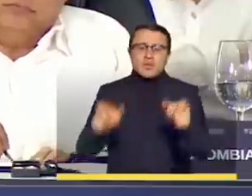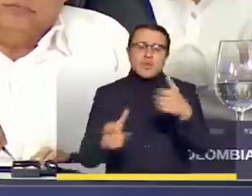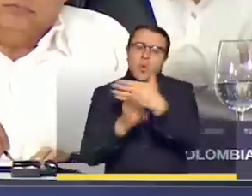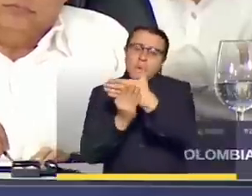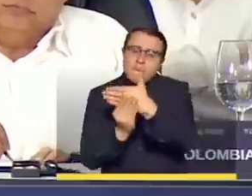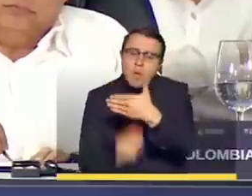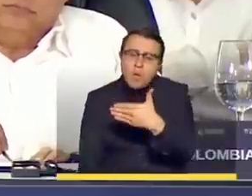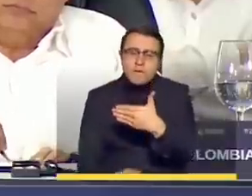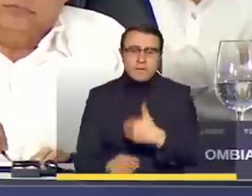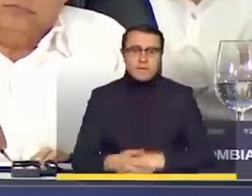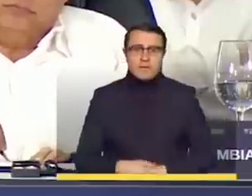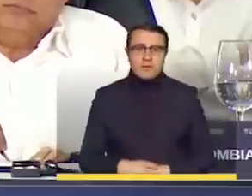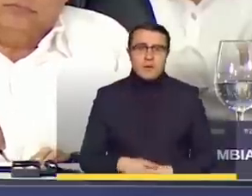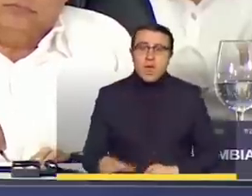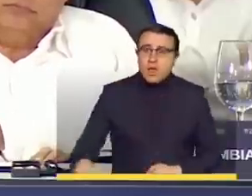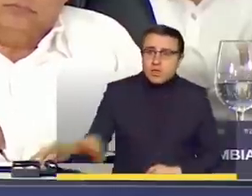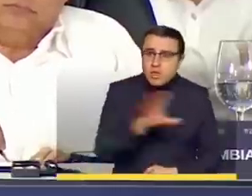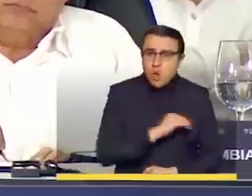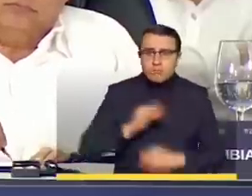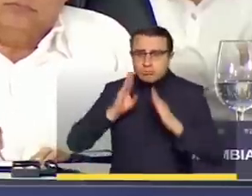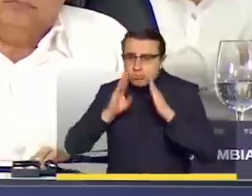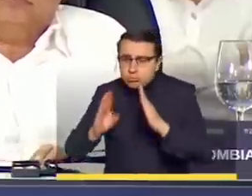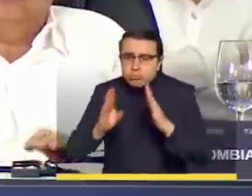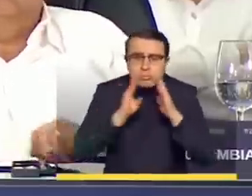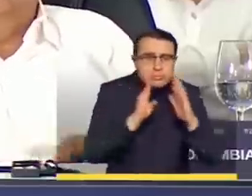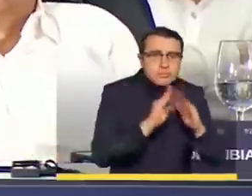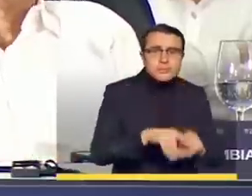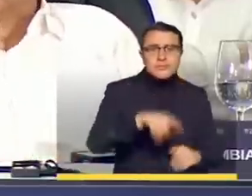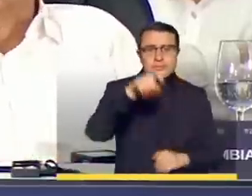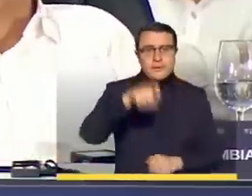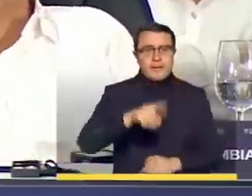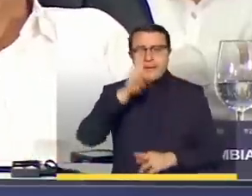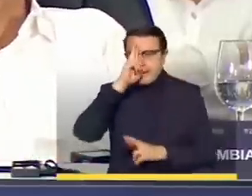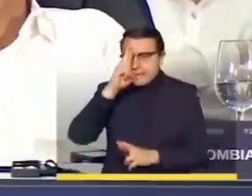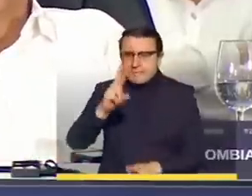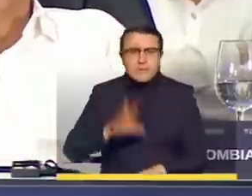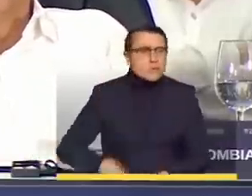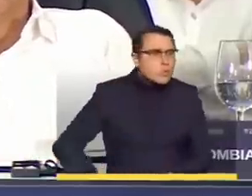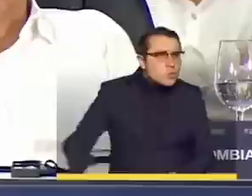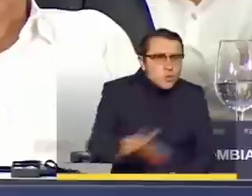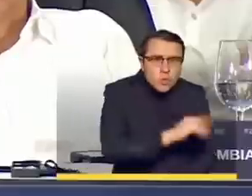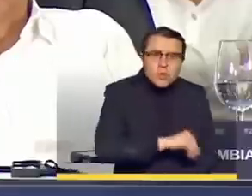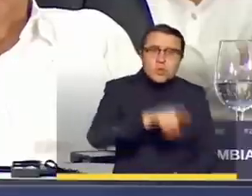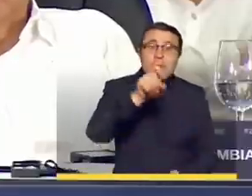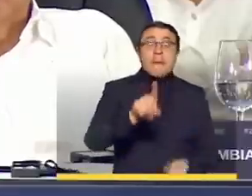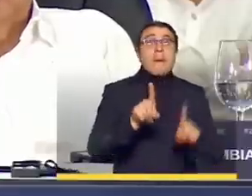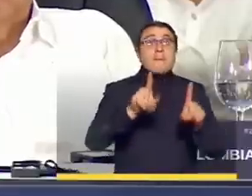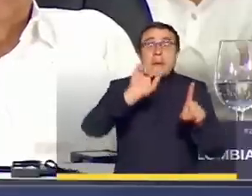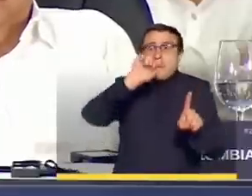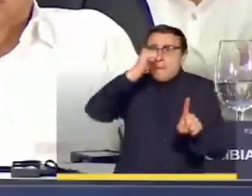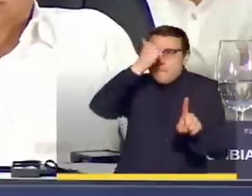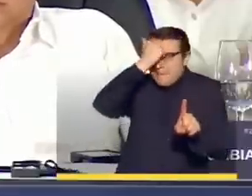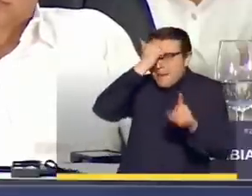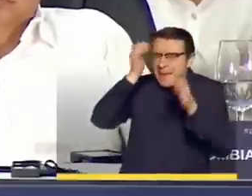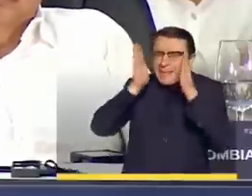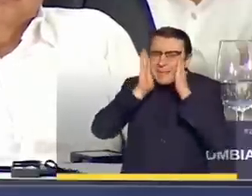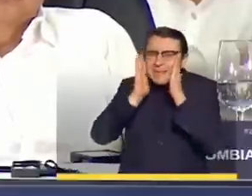Hay que atender a todos, hay que escuchar a todos, hay que respetar a todos, pero hay que darle